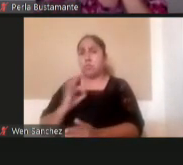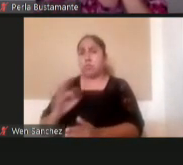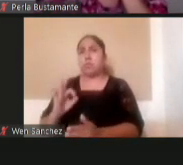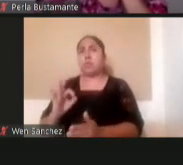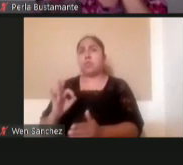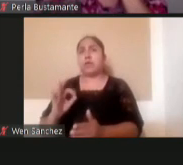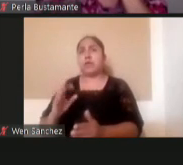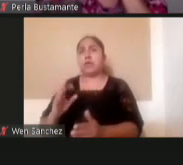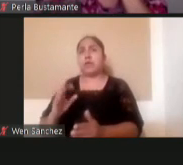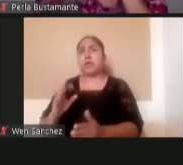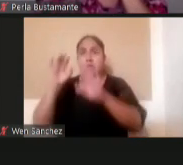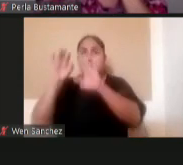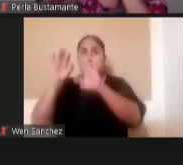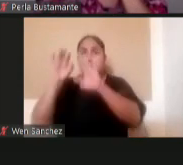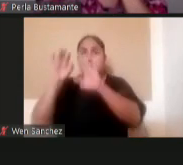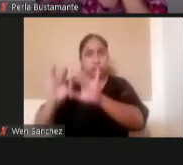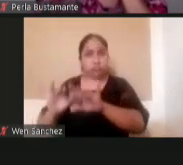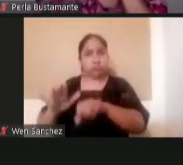de Electricidad